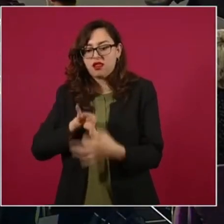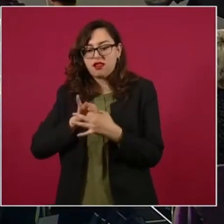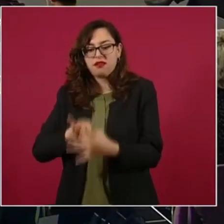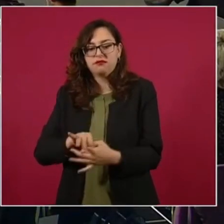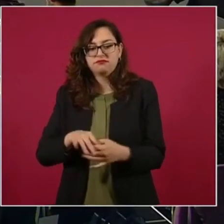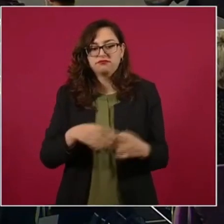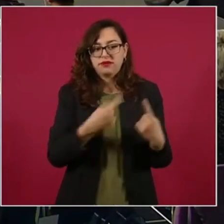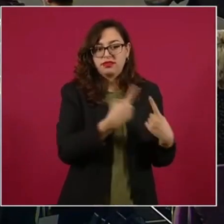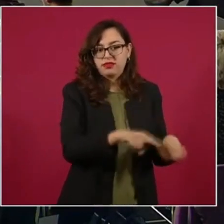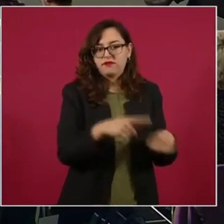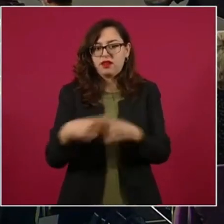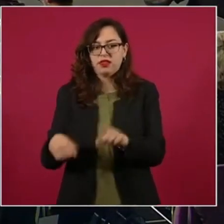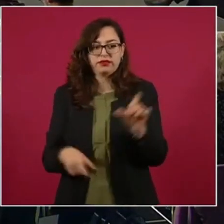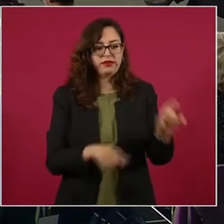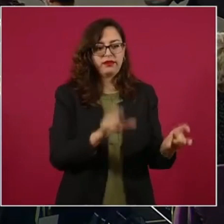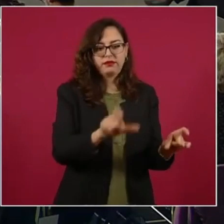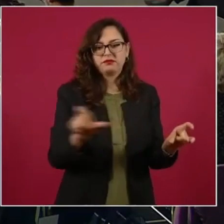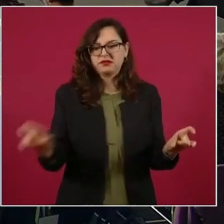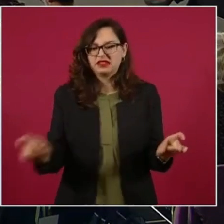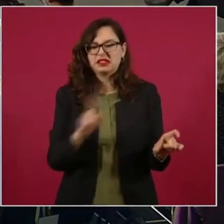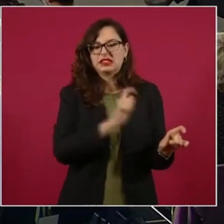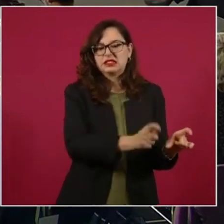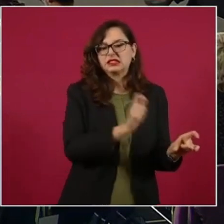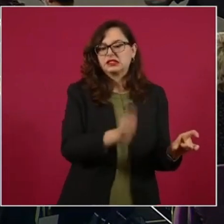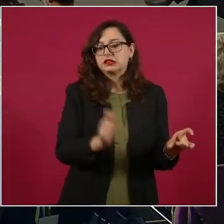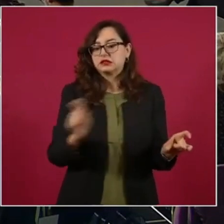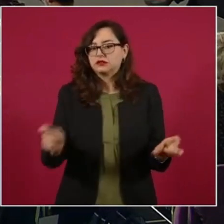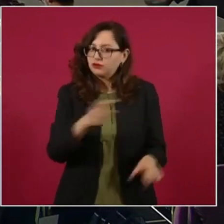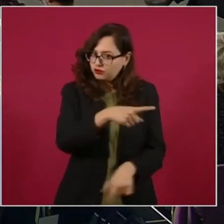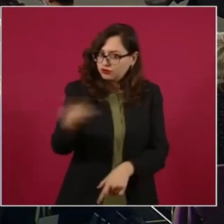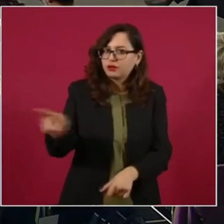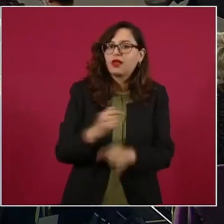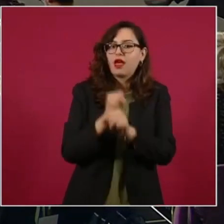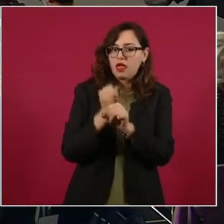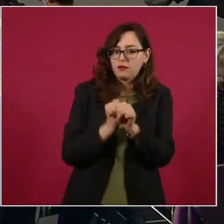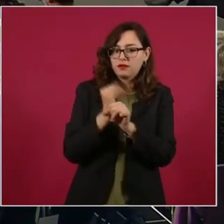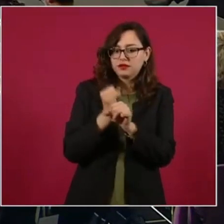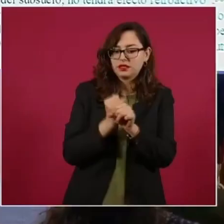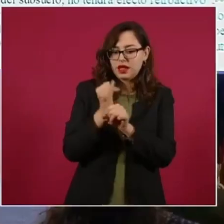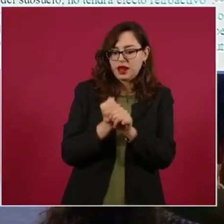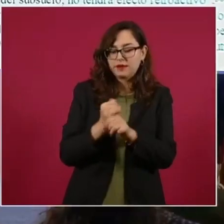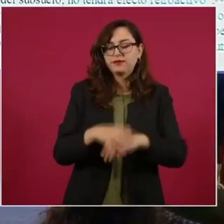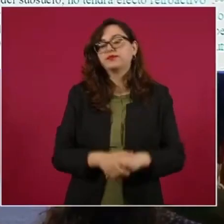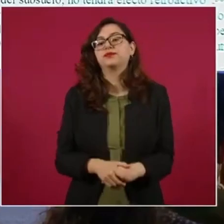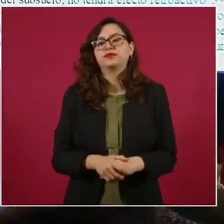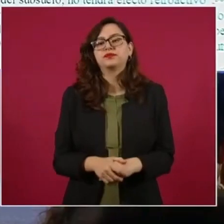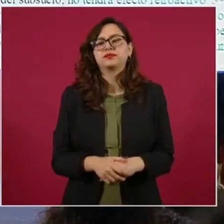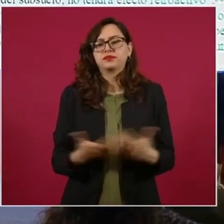Tenía un discurso progresista, pero en lo interno era bastante conservador.